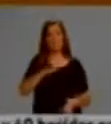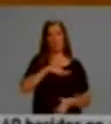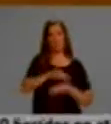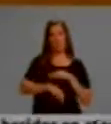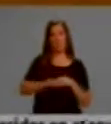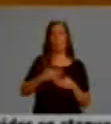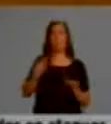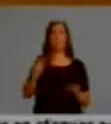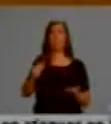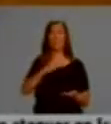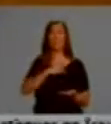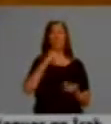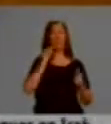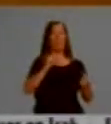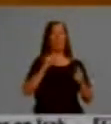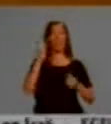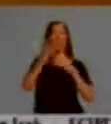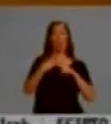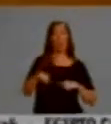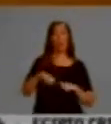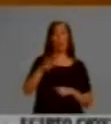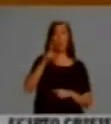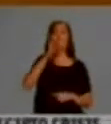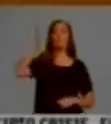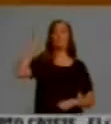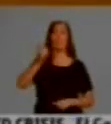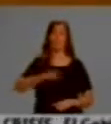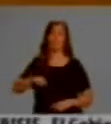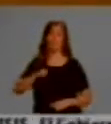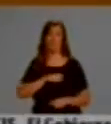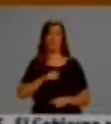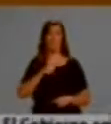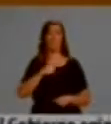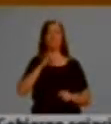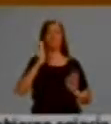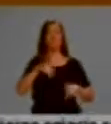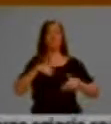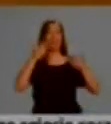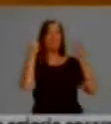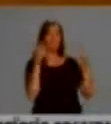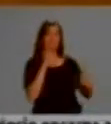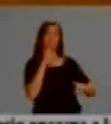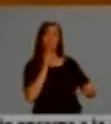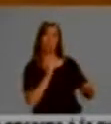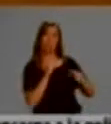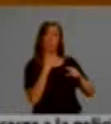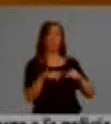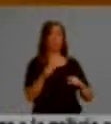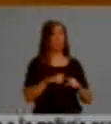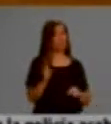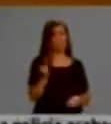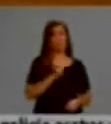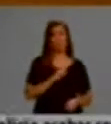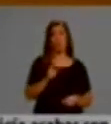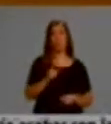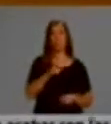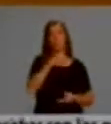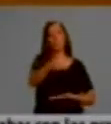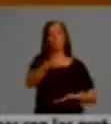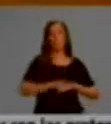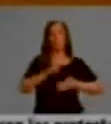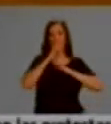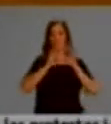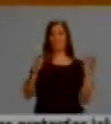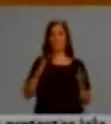España. Desgraciadamente no lo es, sino todo lo contrario. Y no porque sea una moción irrelevante